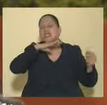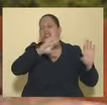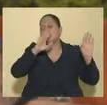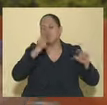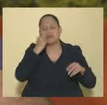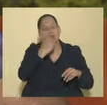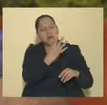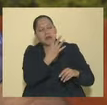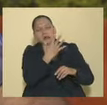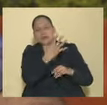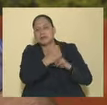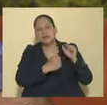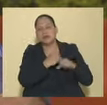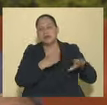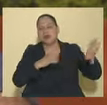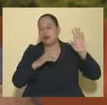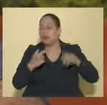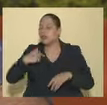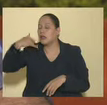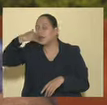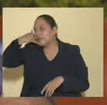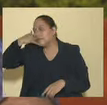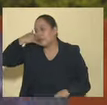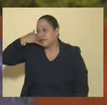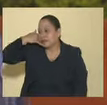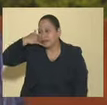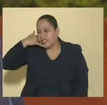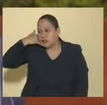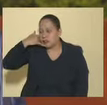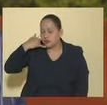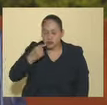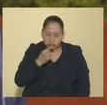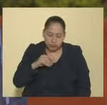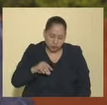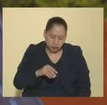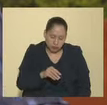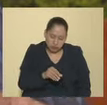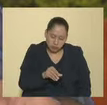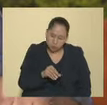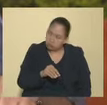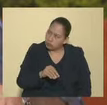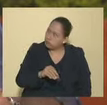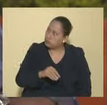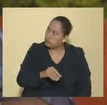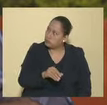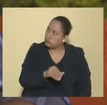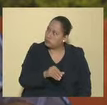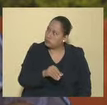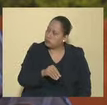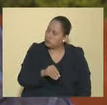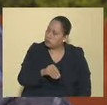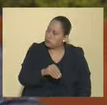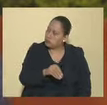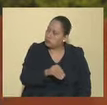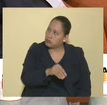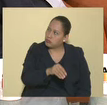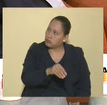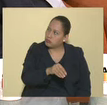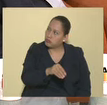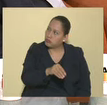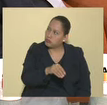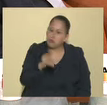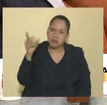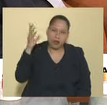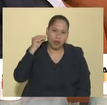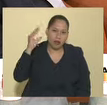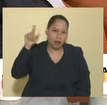tiene 4 o 5 años de edad. Y tú notas en la actitud cómo el niño está jugando con los cochecitos, pero ya cambió su actitud y está oyendo todo lo